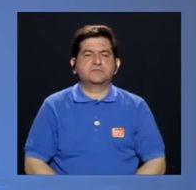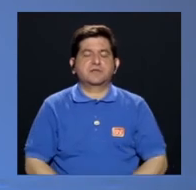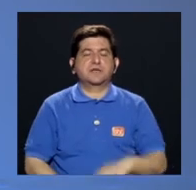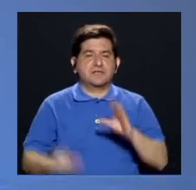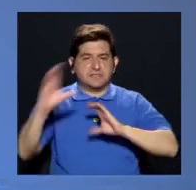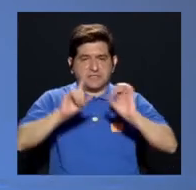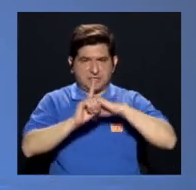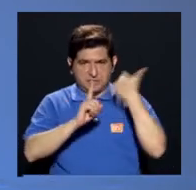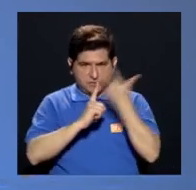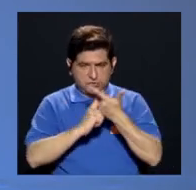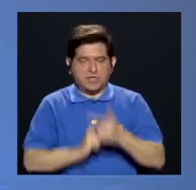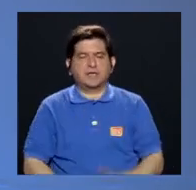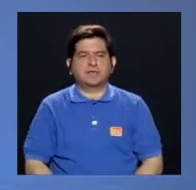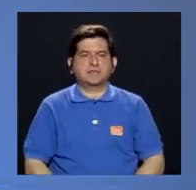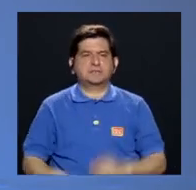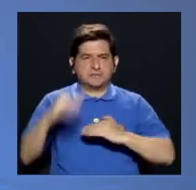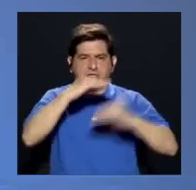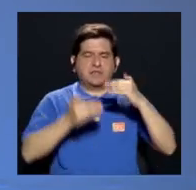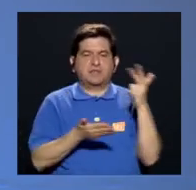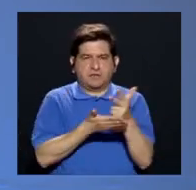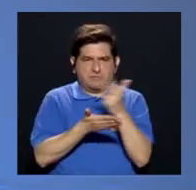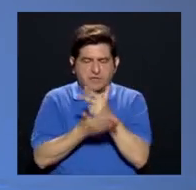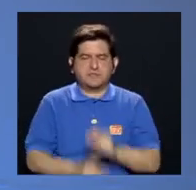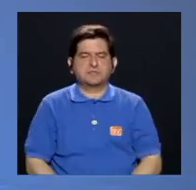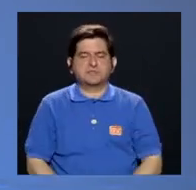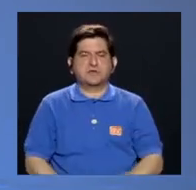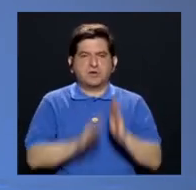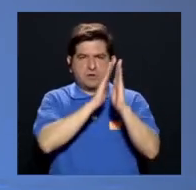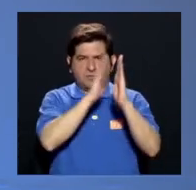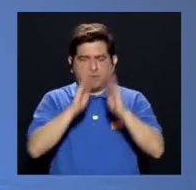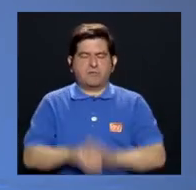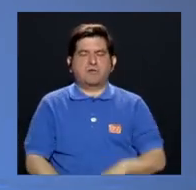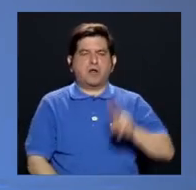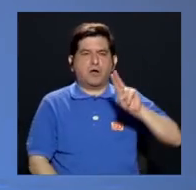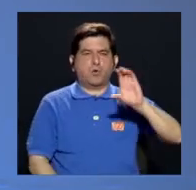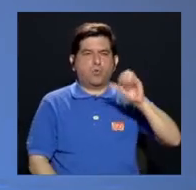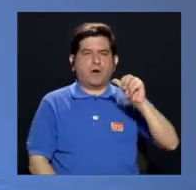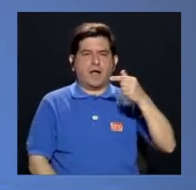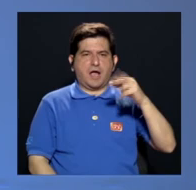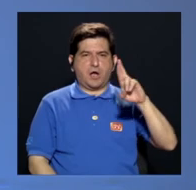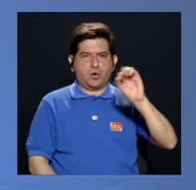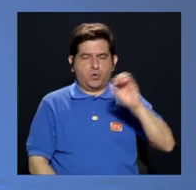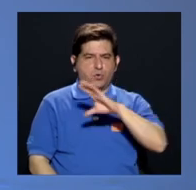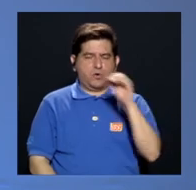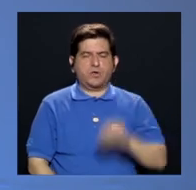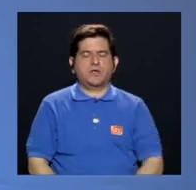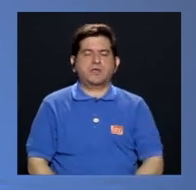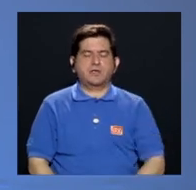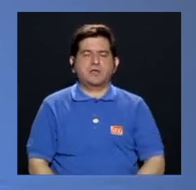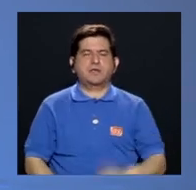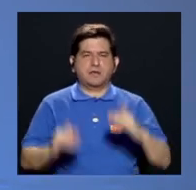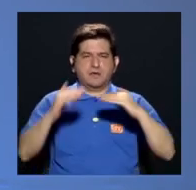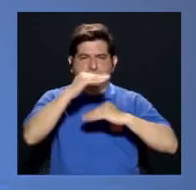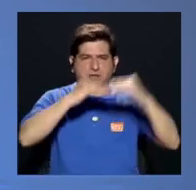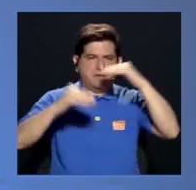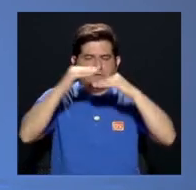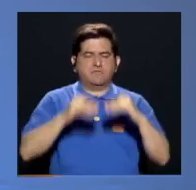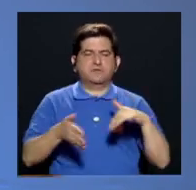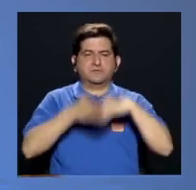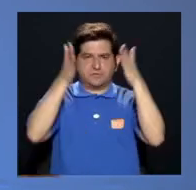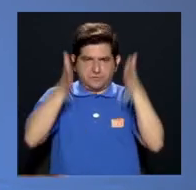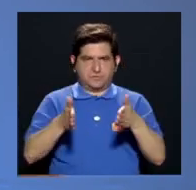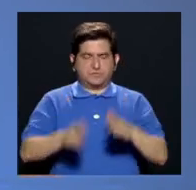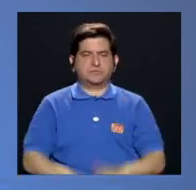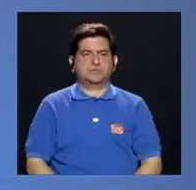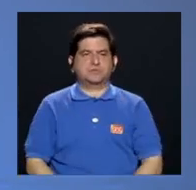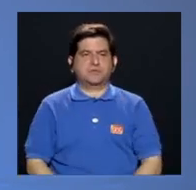Sociales, el parqueo, la biblioteca UCAGRO y las residencias estudiantiles. En